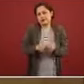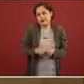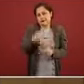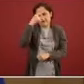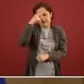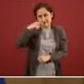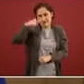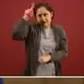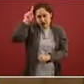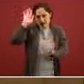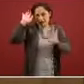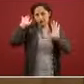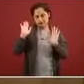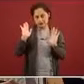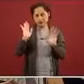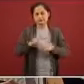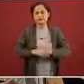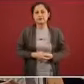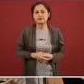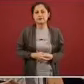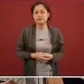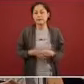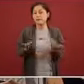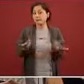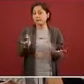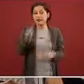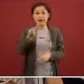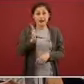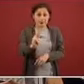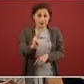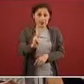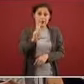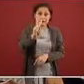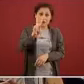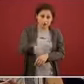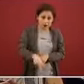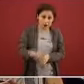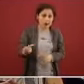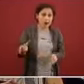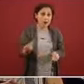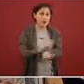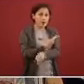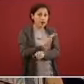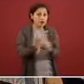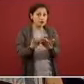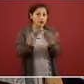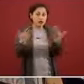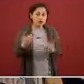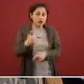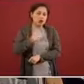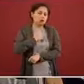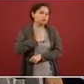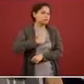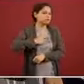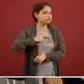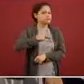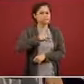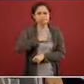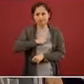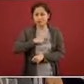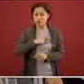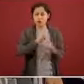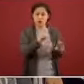país. ¿Qué está ocurriendo? Que desafortunadamente no hay un cumplimiento adecuado por parte de un